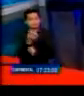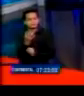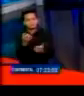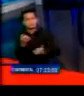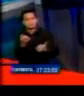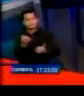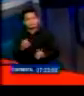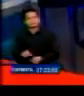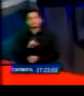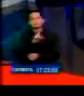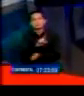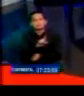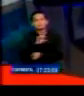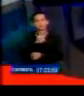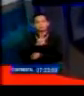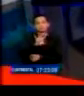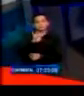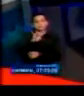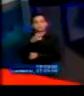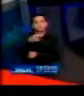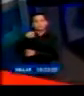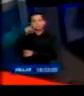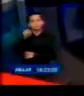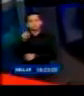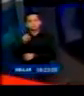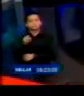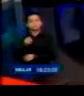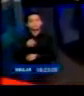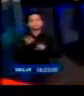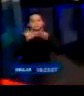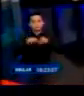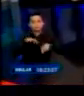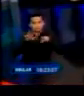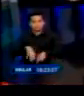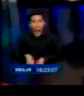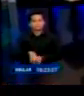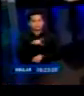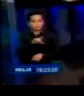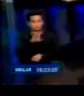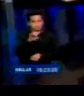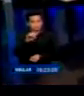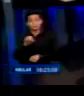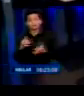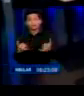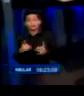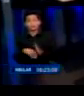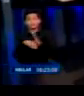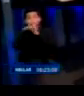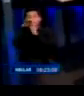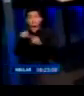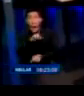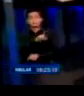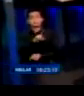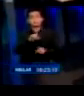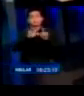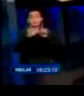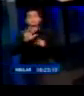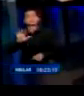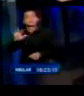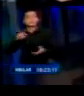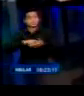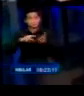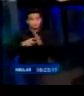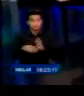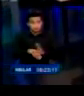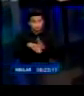fue la utilidad? 148 millones en los primeros 6 meses. En los primeros 148. ¿Y ahora 165 millones en los primeros 6 meses. Hay